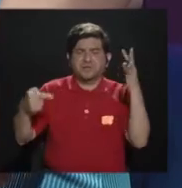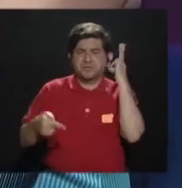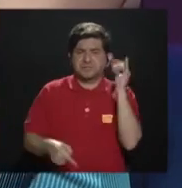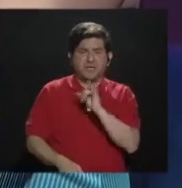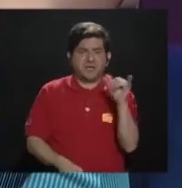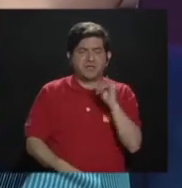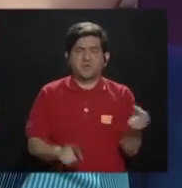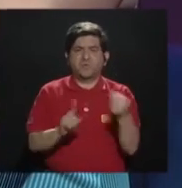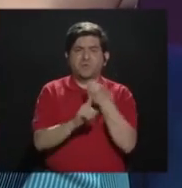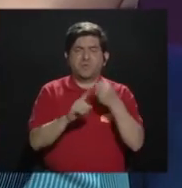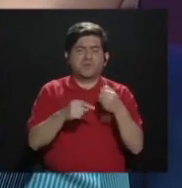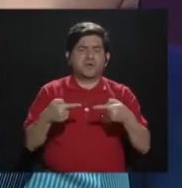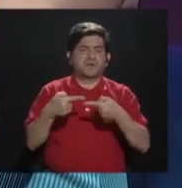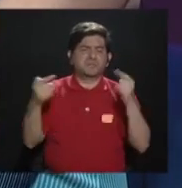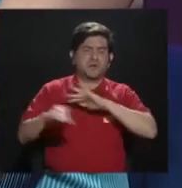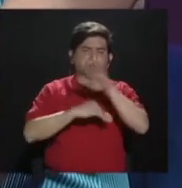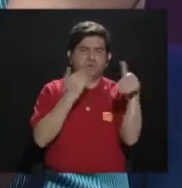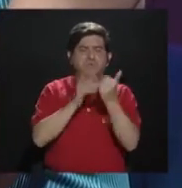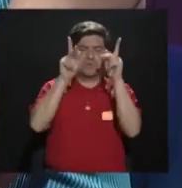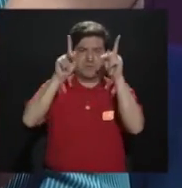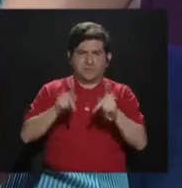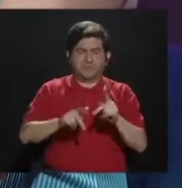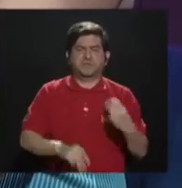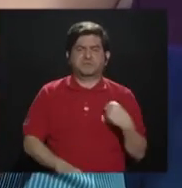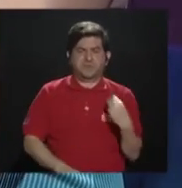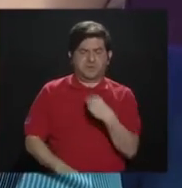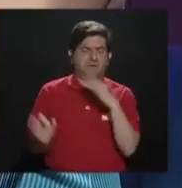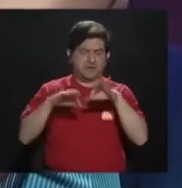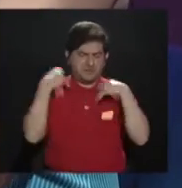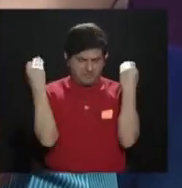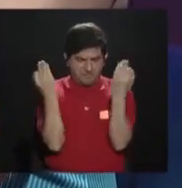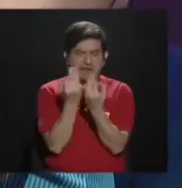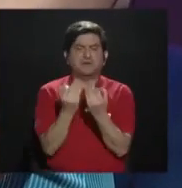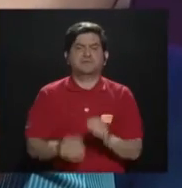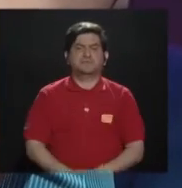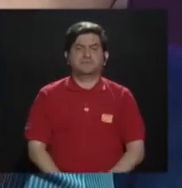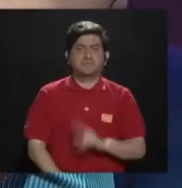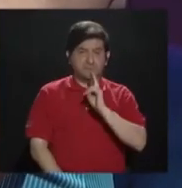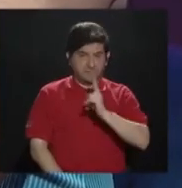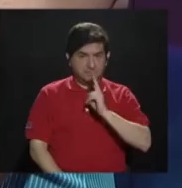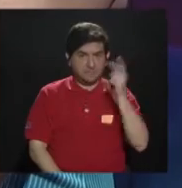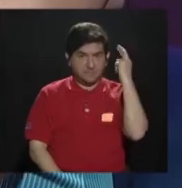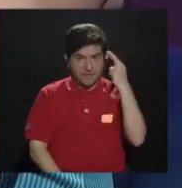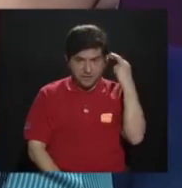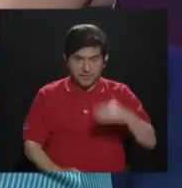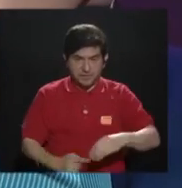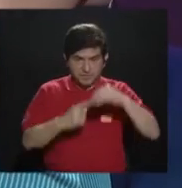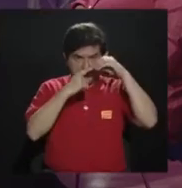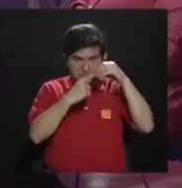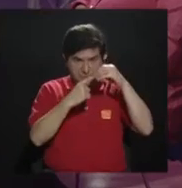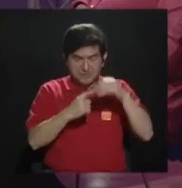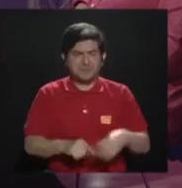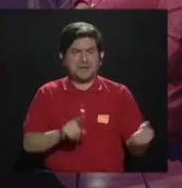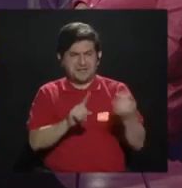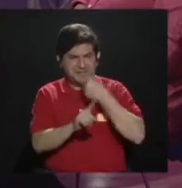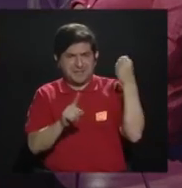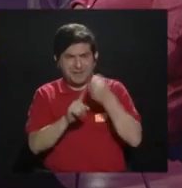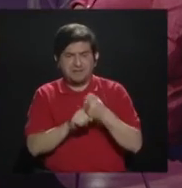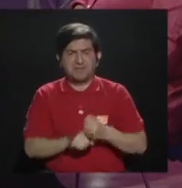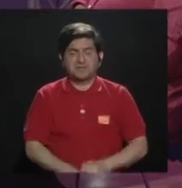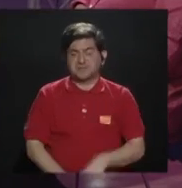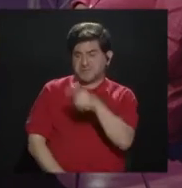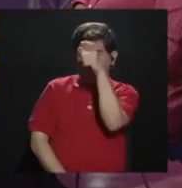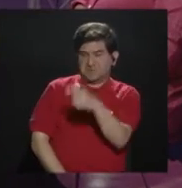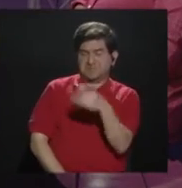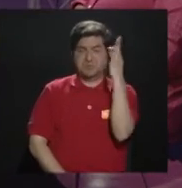mismo que la violencia contra cualquier otro miembro o integrante de nuestra familia, cuando en realidad el motivo principal por el que sufríamos violencia era por el hecho